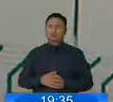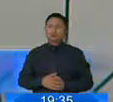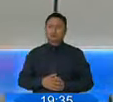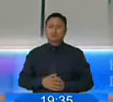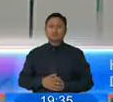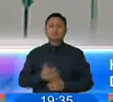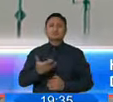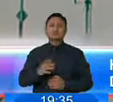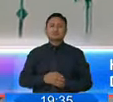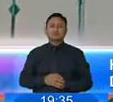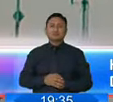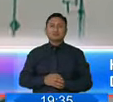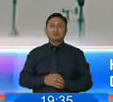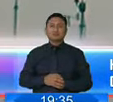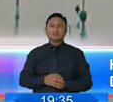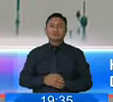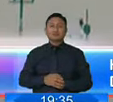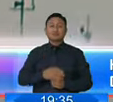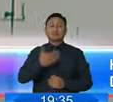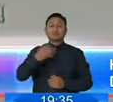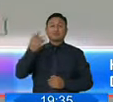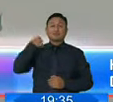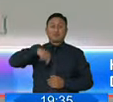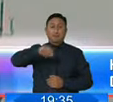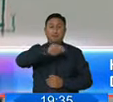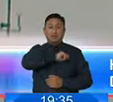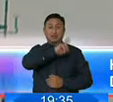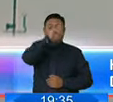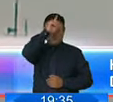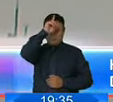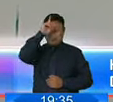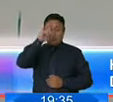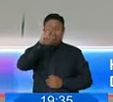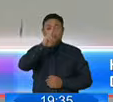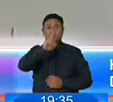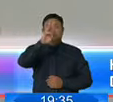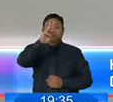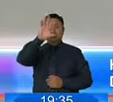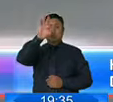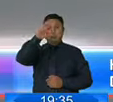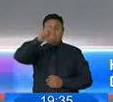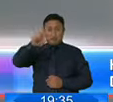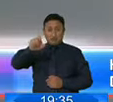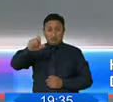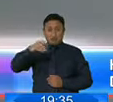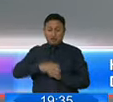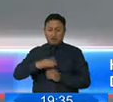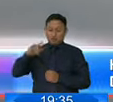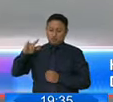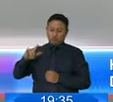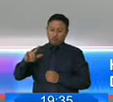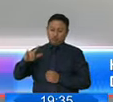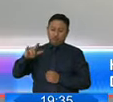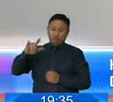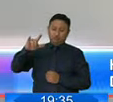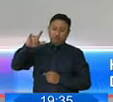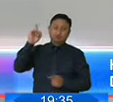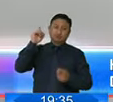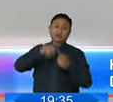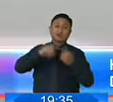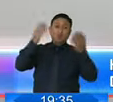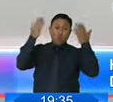El avión salió desde la ciudad de Madrid, en España, con 269 pasajeros. Tenía como destino